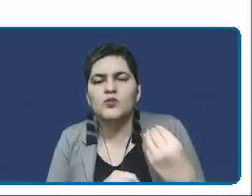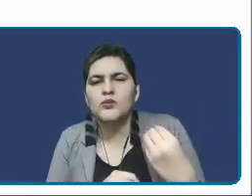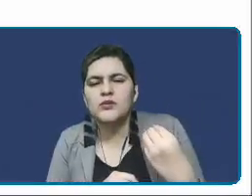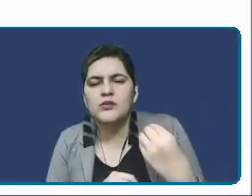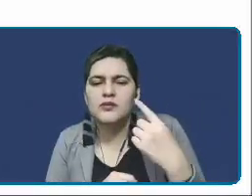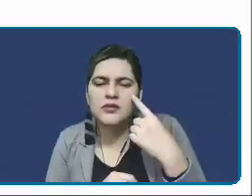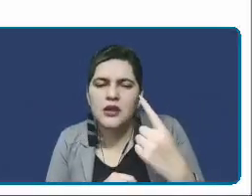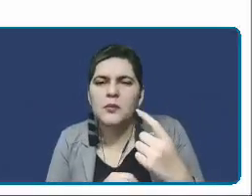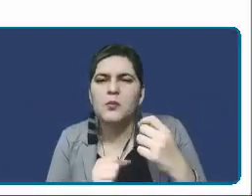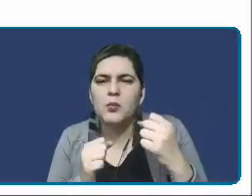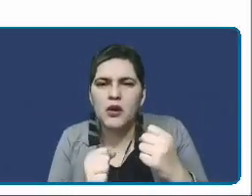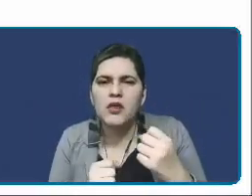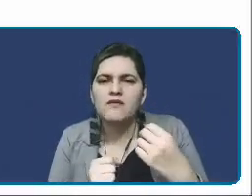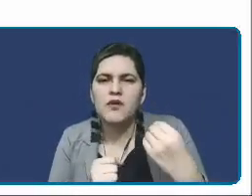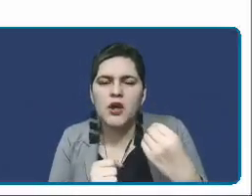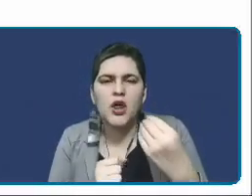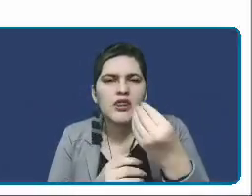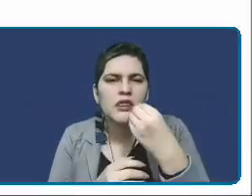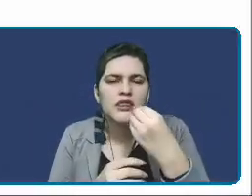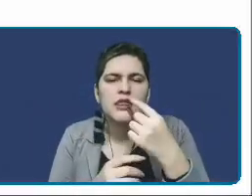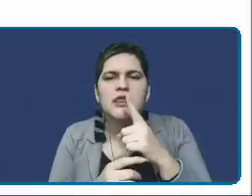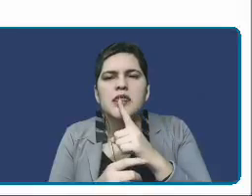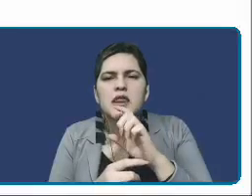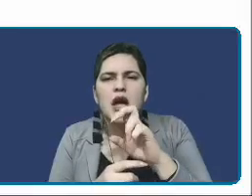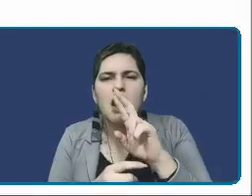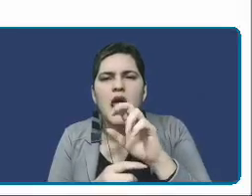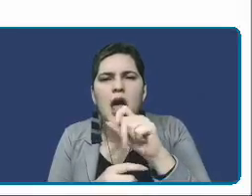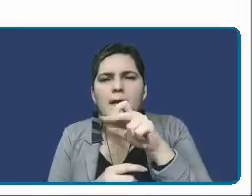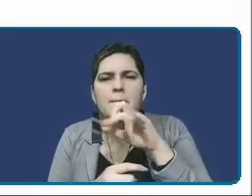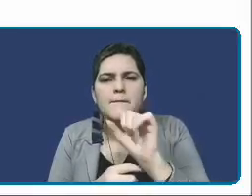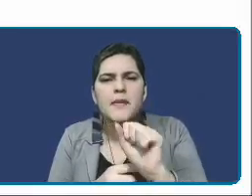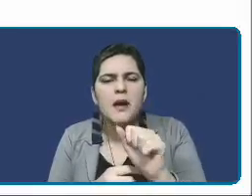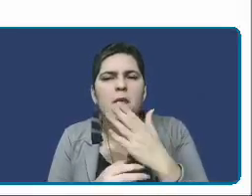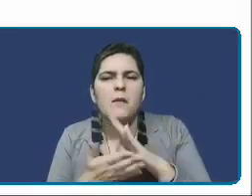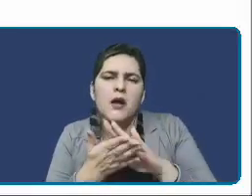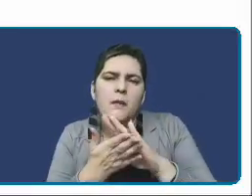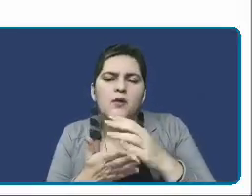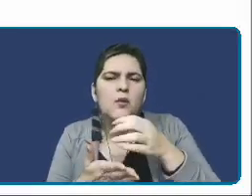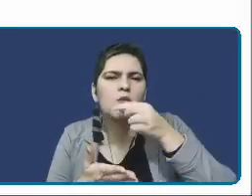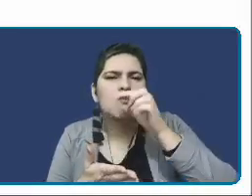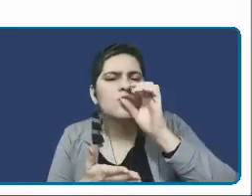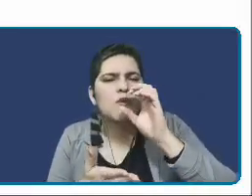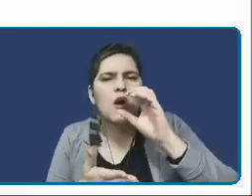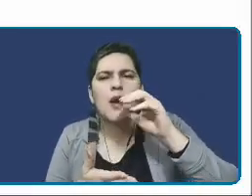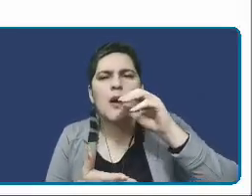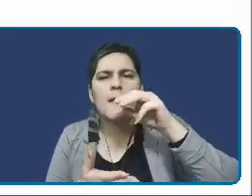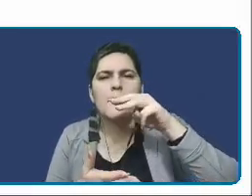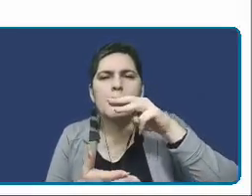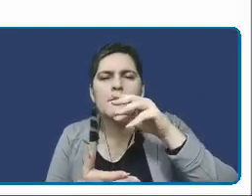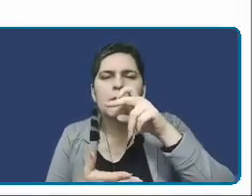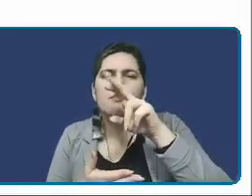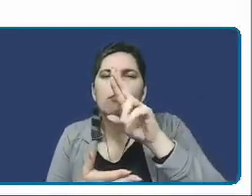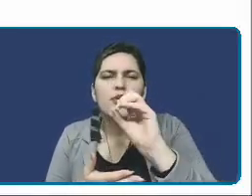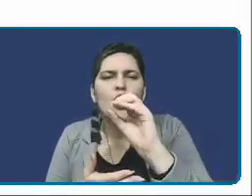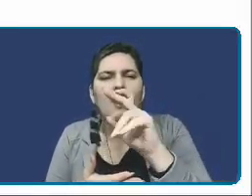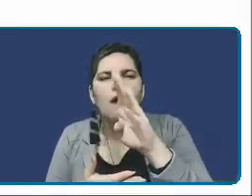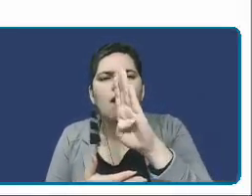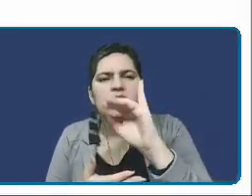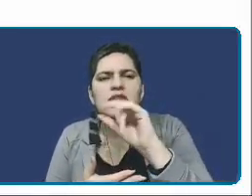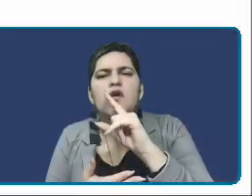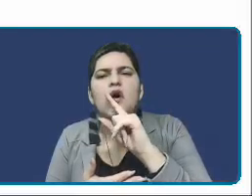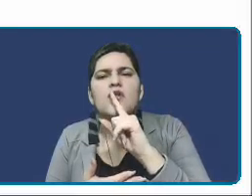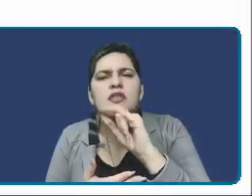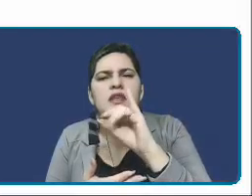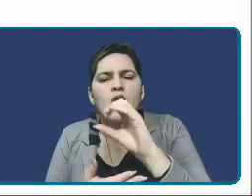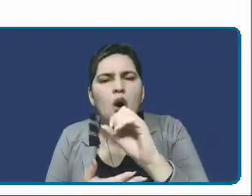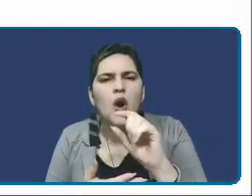tienden a minimizar algunos síntomas, como tomar probióticos para mejorar la flora o para disminuir la flora, o evitar antibióticos, etc.